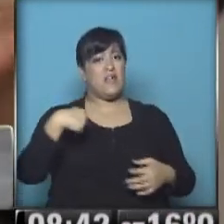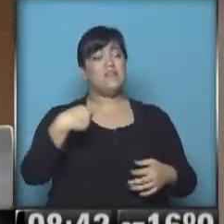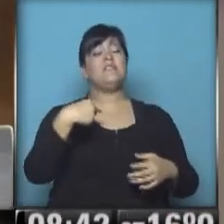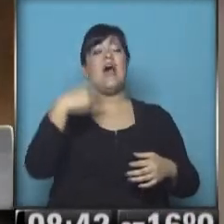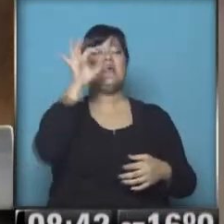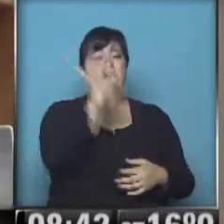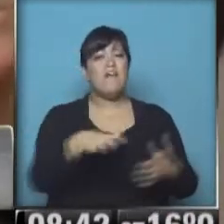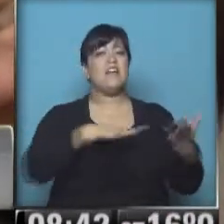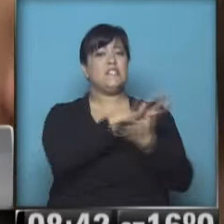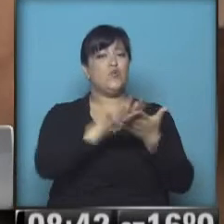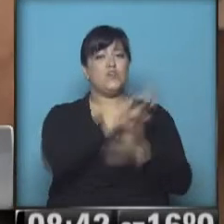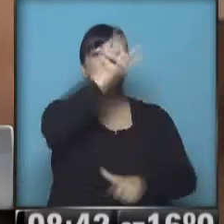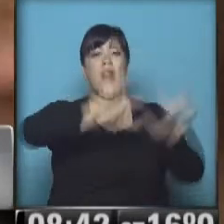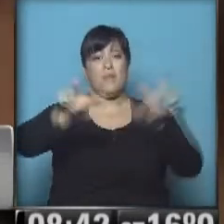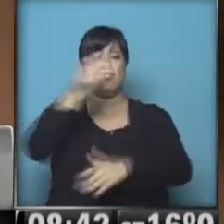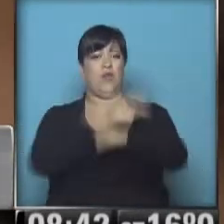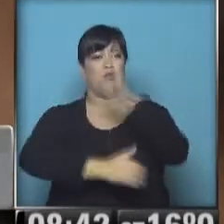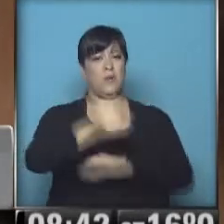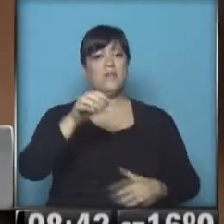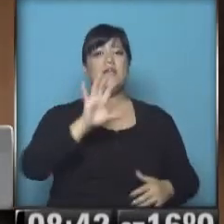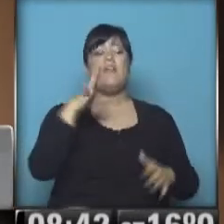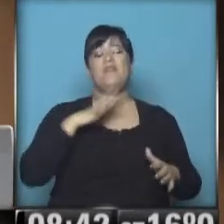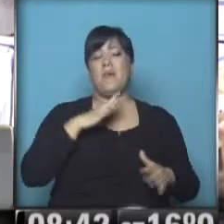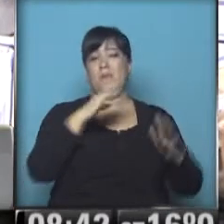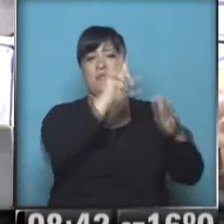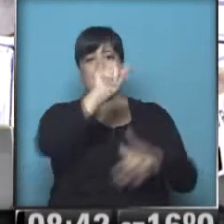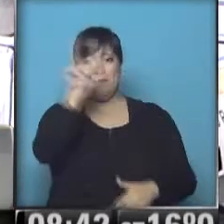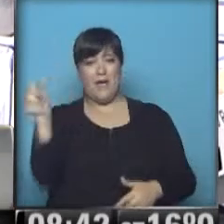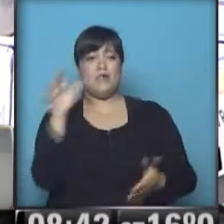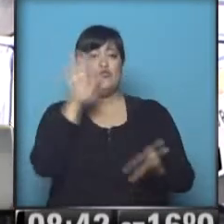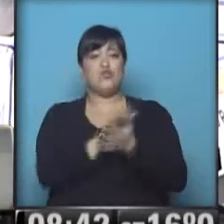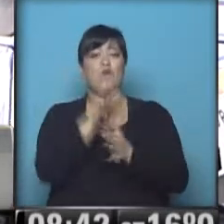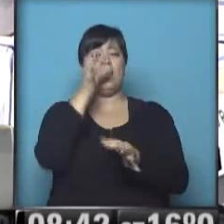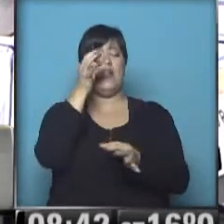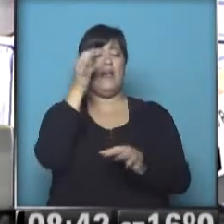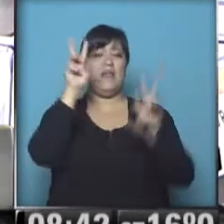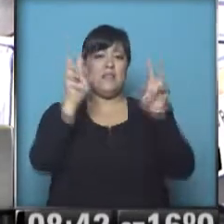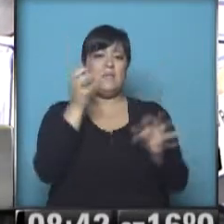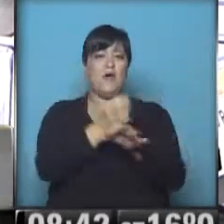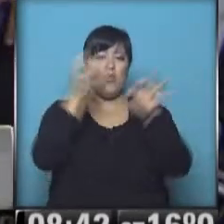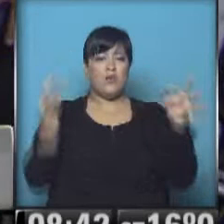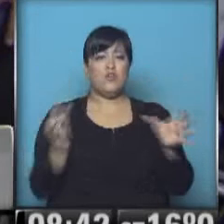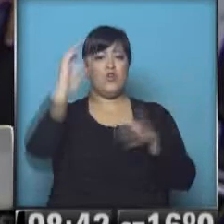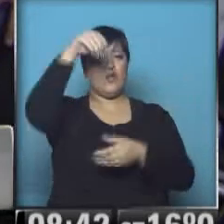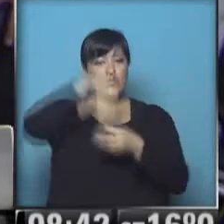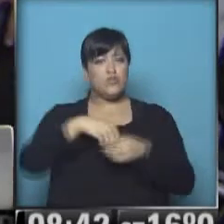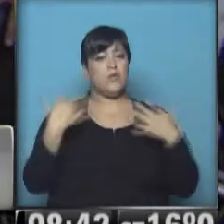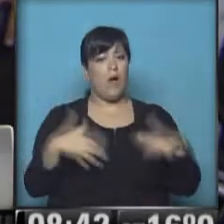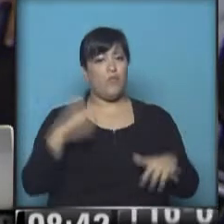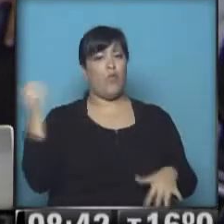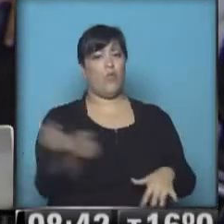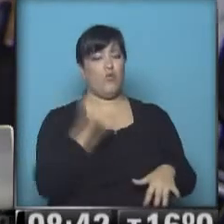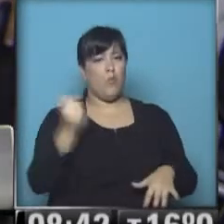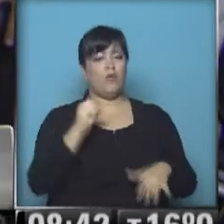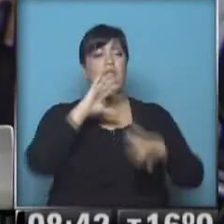situación de las personas con discapacidad en la región. El tema de la educación inclusiva es un gran reto, es una aspiración